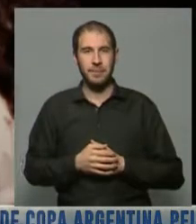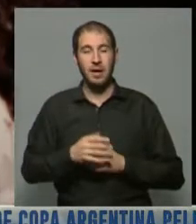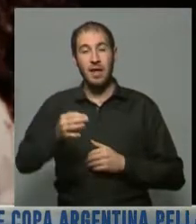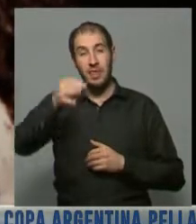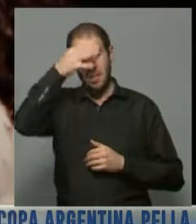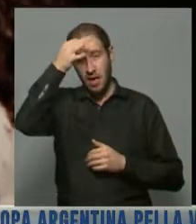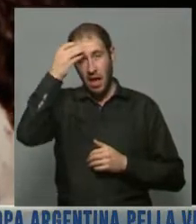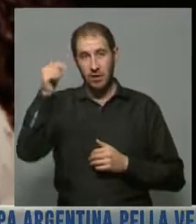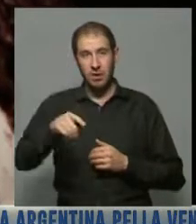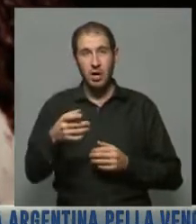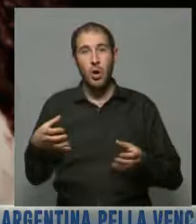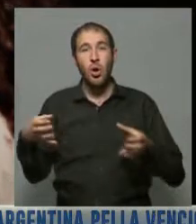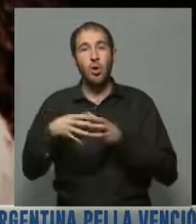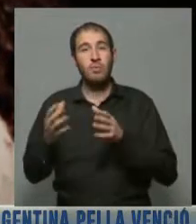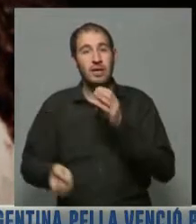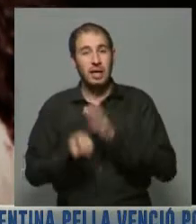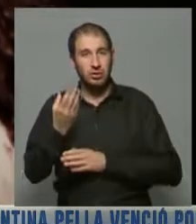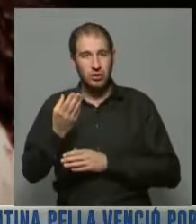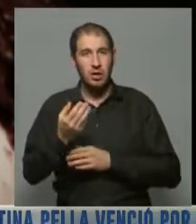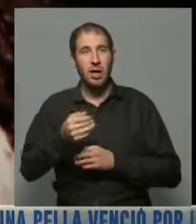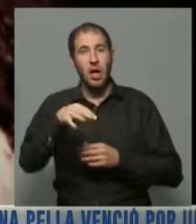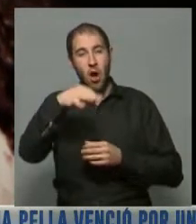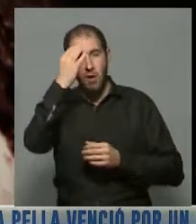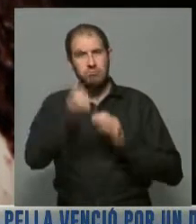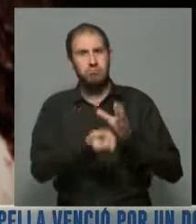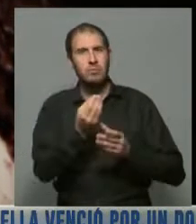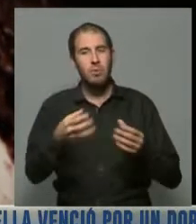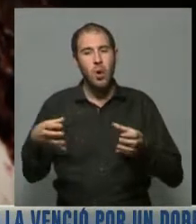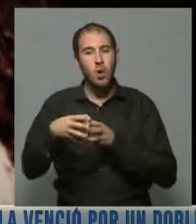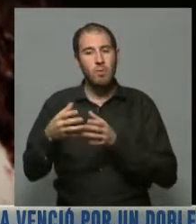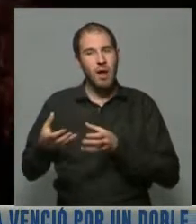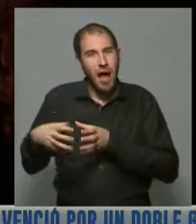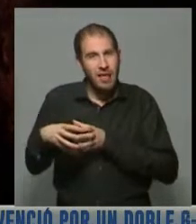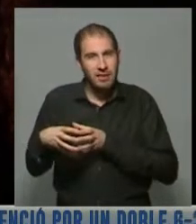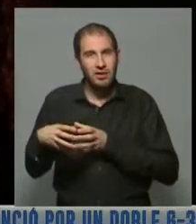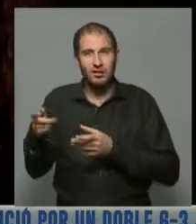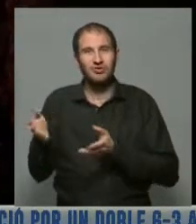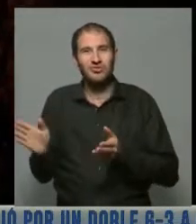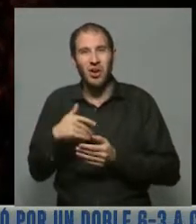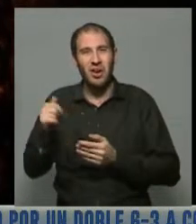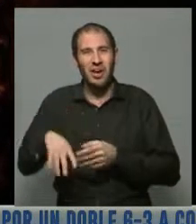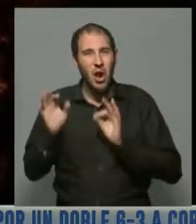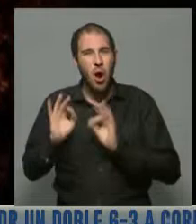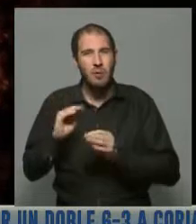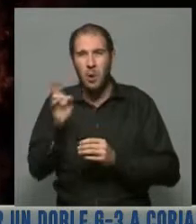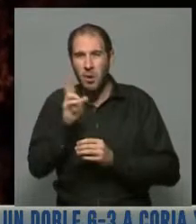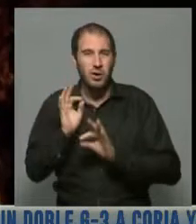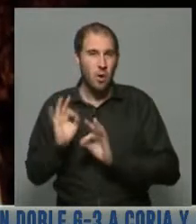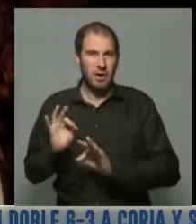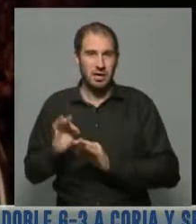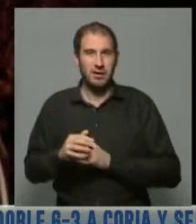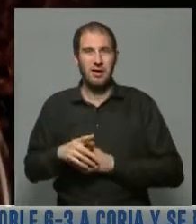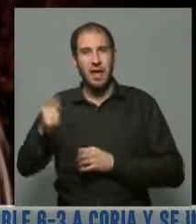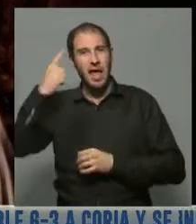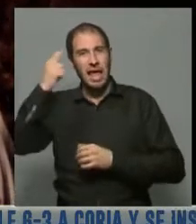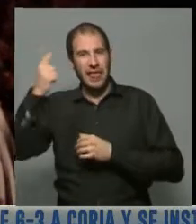obra tiene un equipo de creación, o sea, para que la obra exista hay un equipo detrás que es todo entero de mujeres y que esa